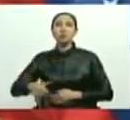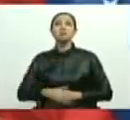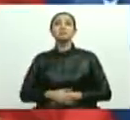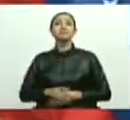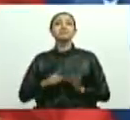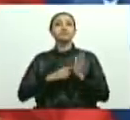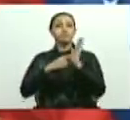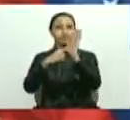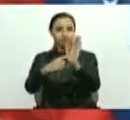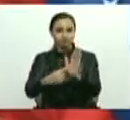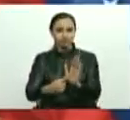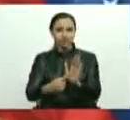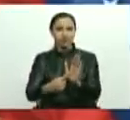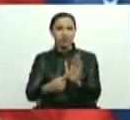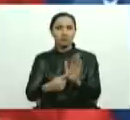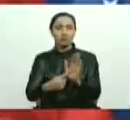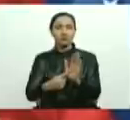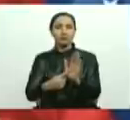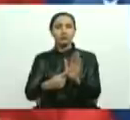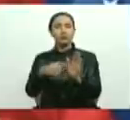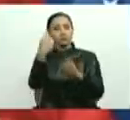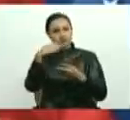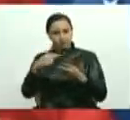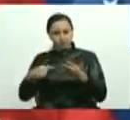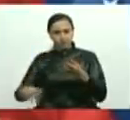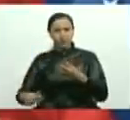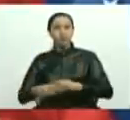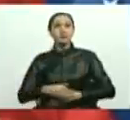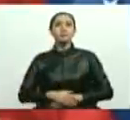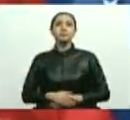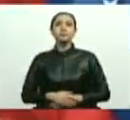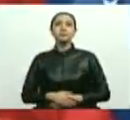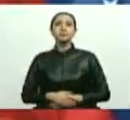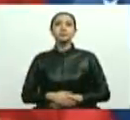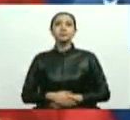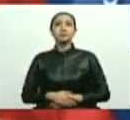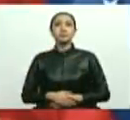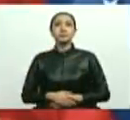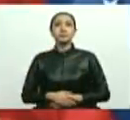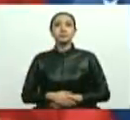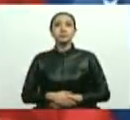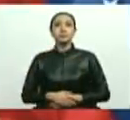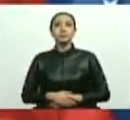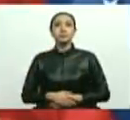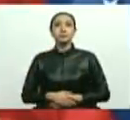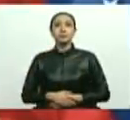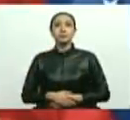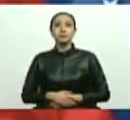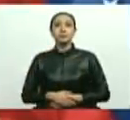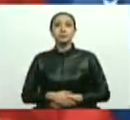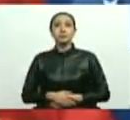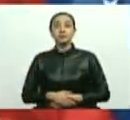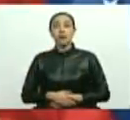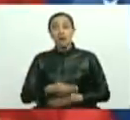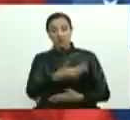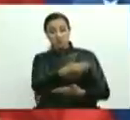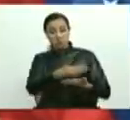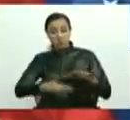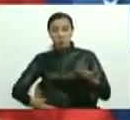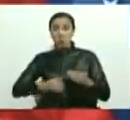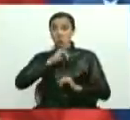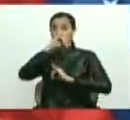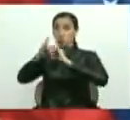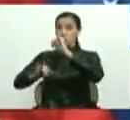identificar, ya que aparte de que los titulares llevan teléfonos o números internacionales,